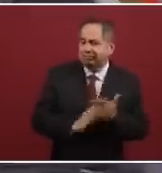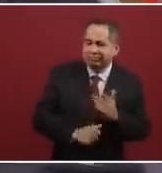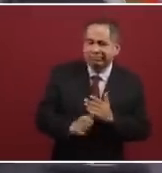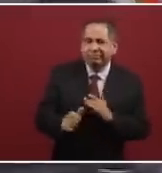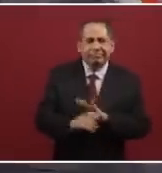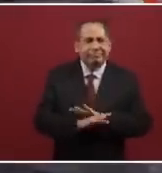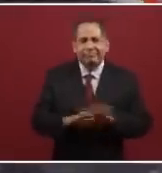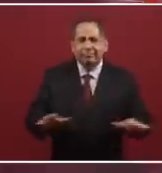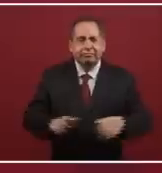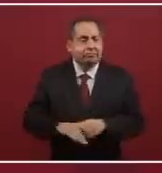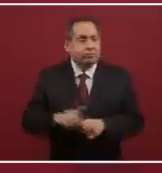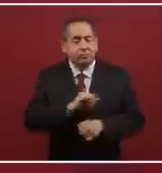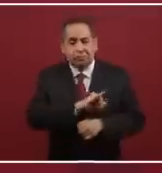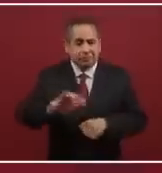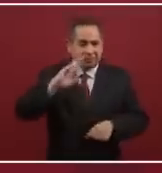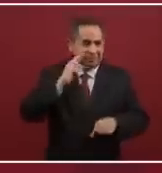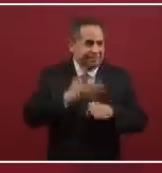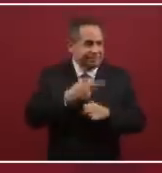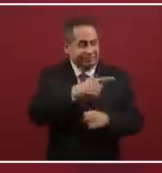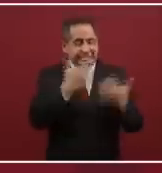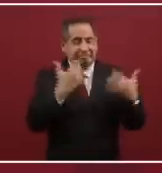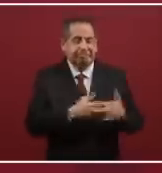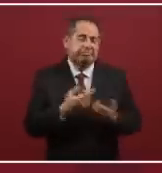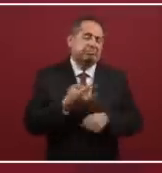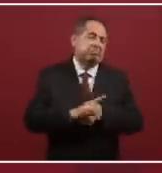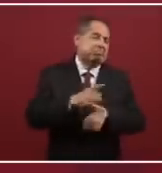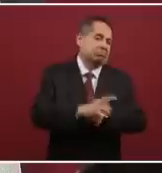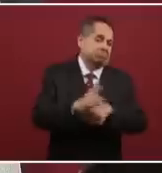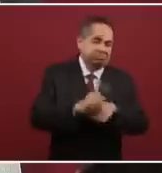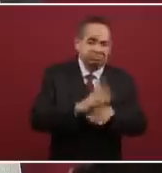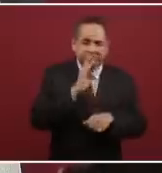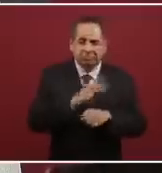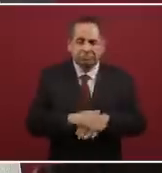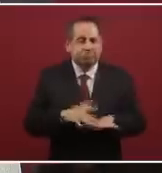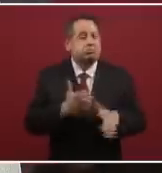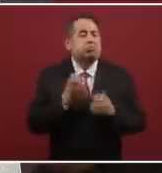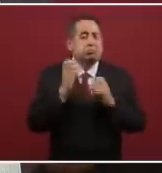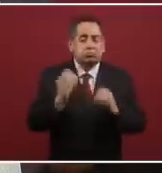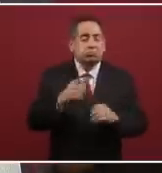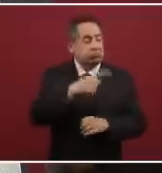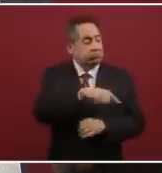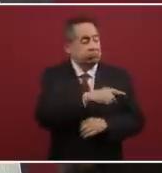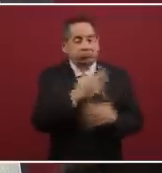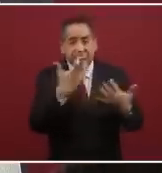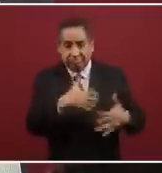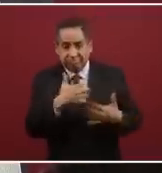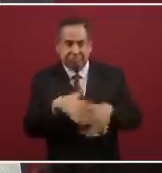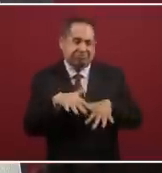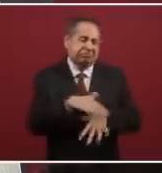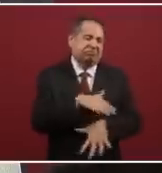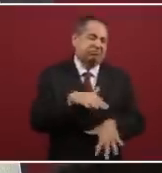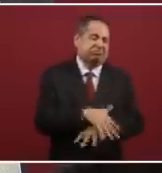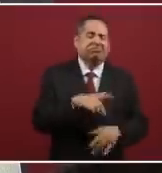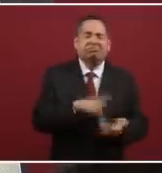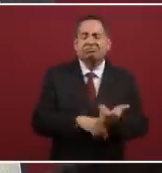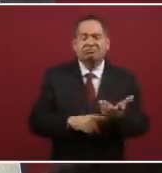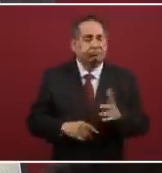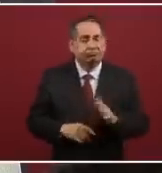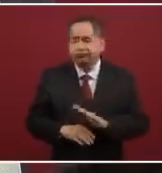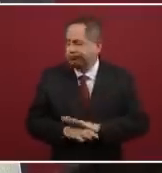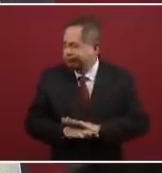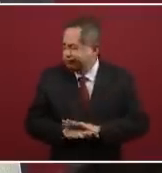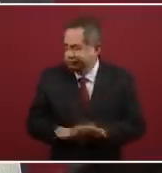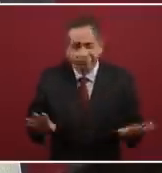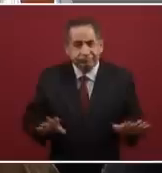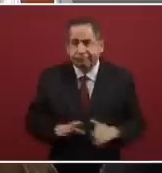la irresponsabilidad de las empresas, la mala calidad de la obra,